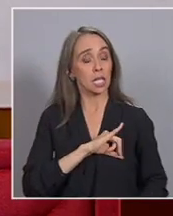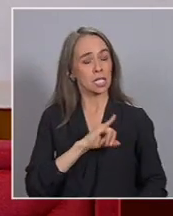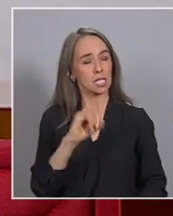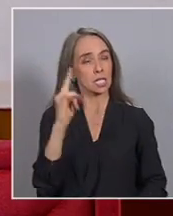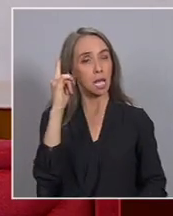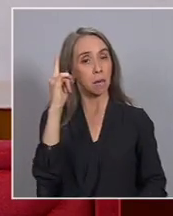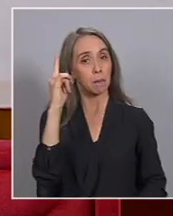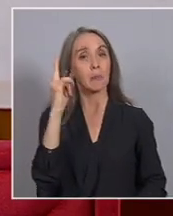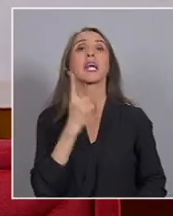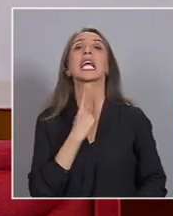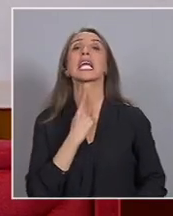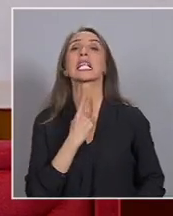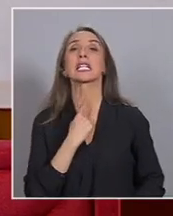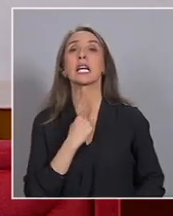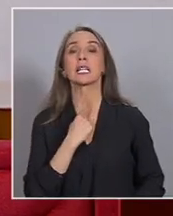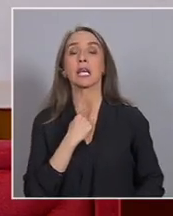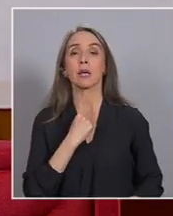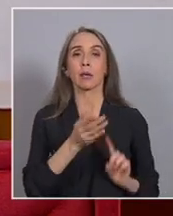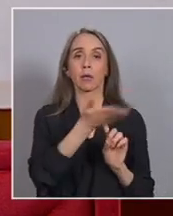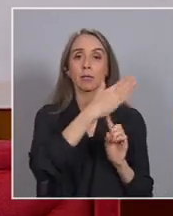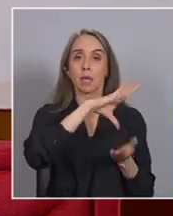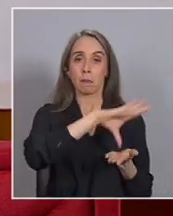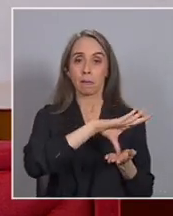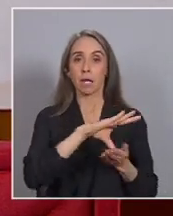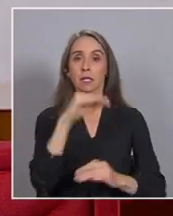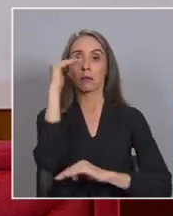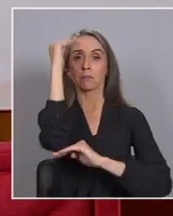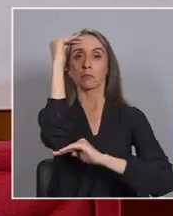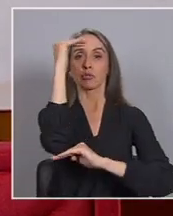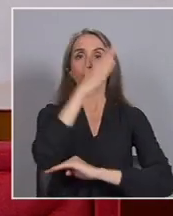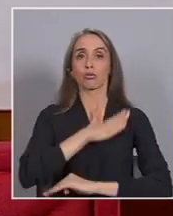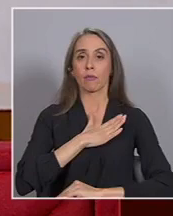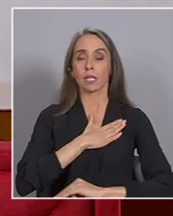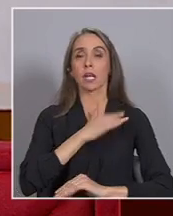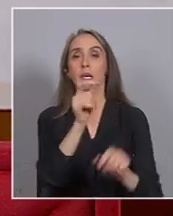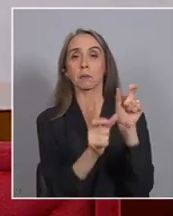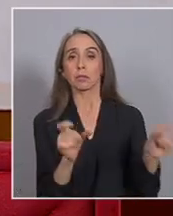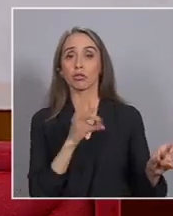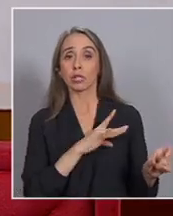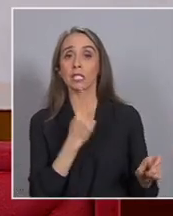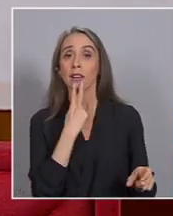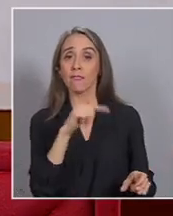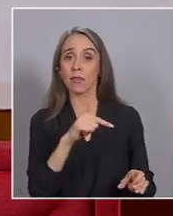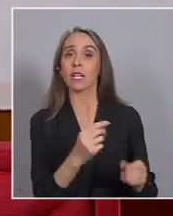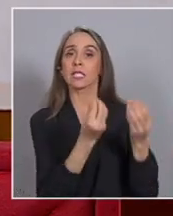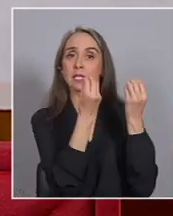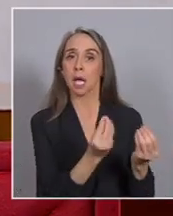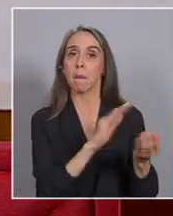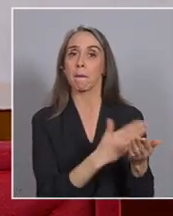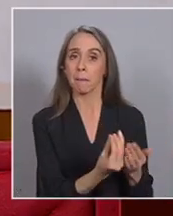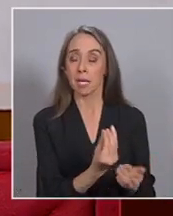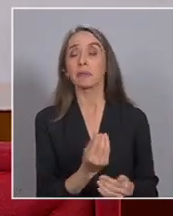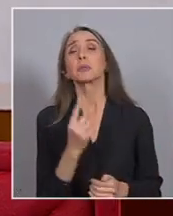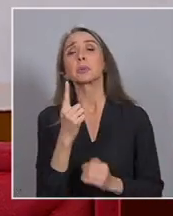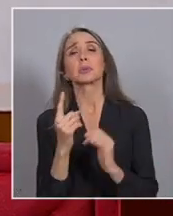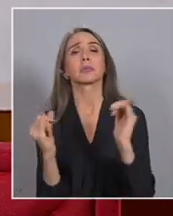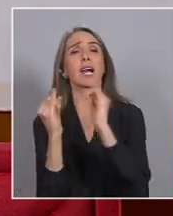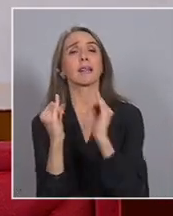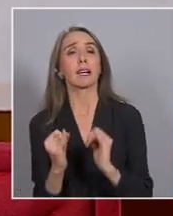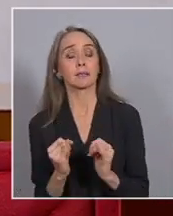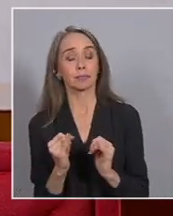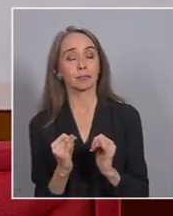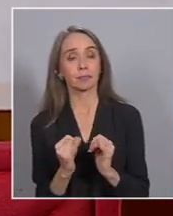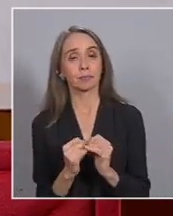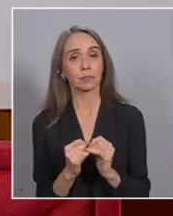delante el interés de nuestra patria, su soberanía y el bienestar de los habitantes de Chile. Y una de las características que